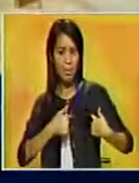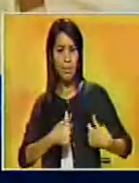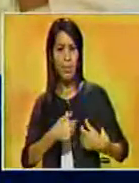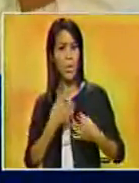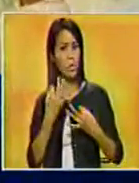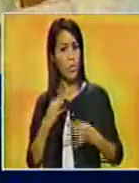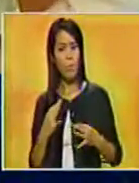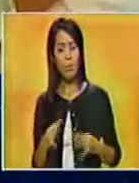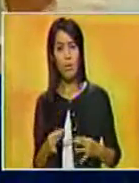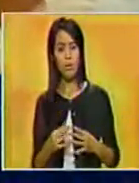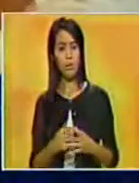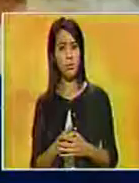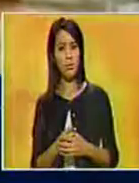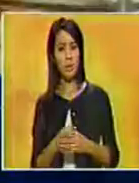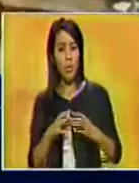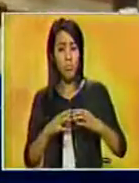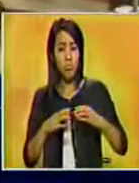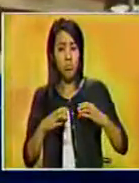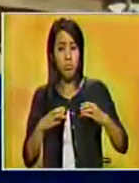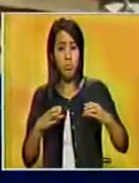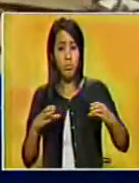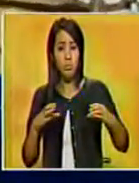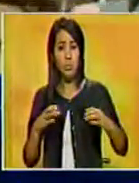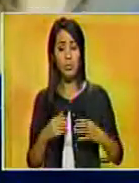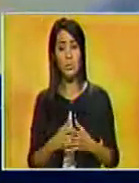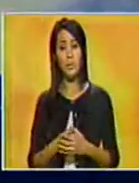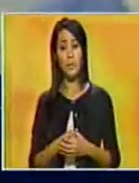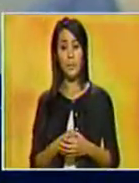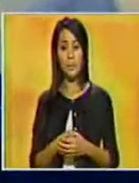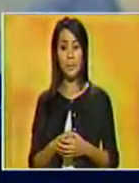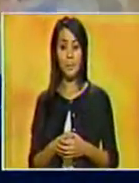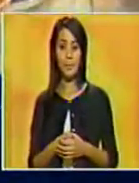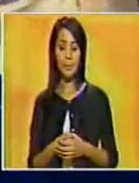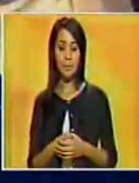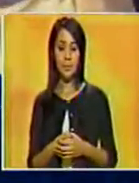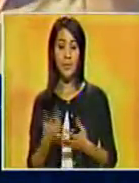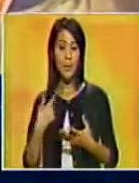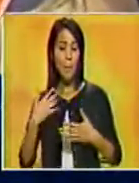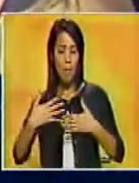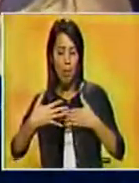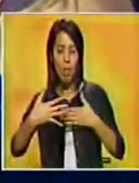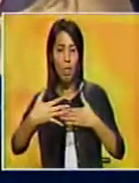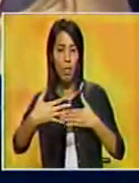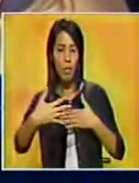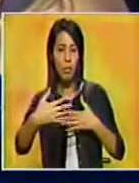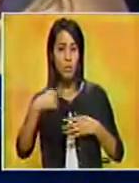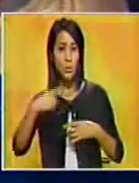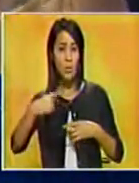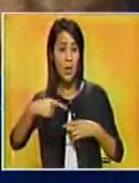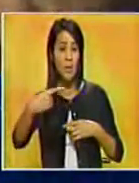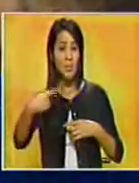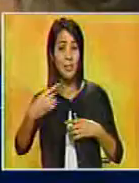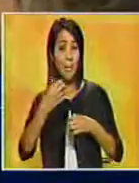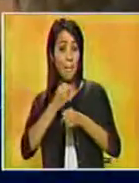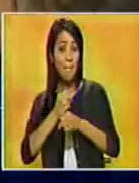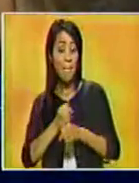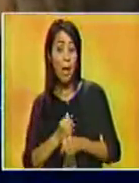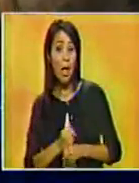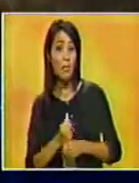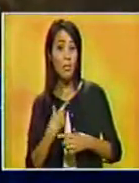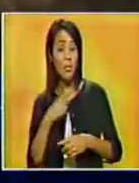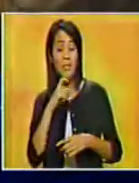una pericarditis, una inflamación ya por el tiempo que tiene esta paciente esperando. Esto complica un